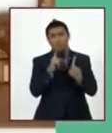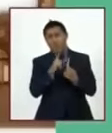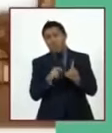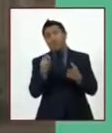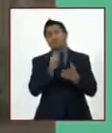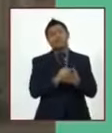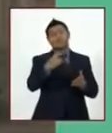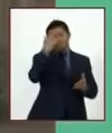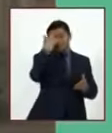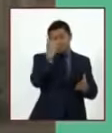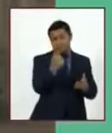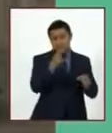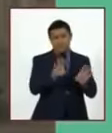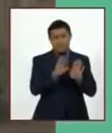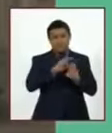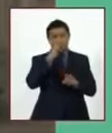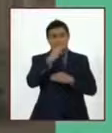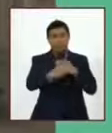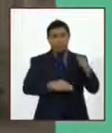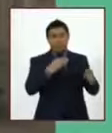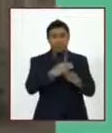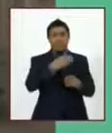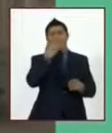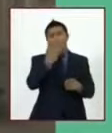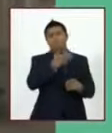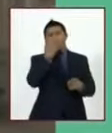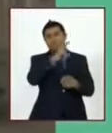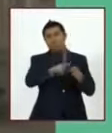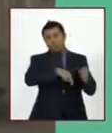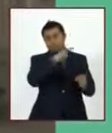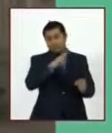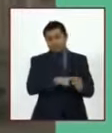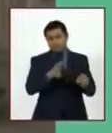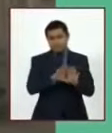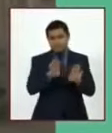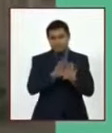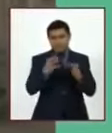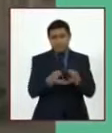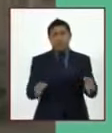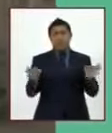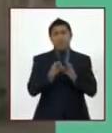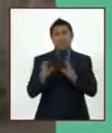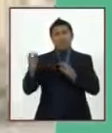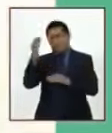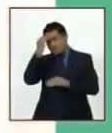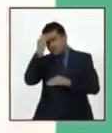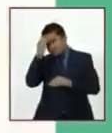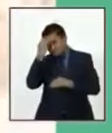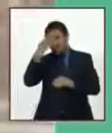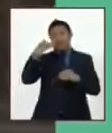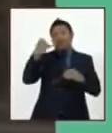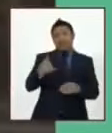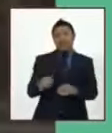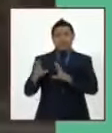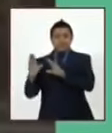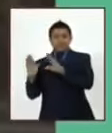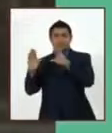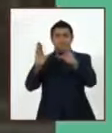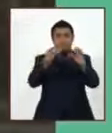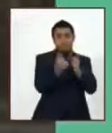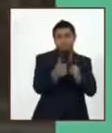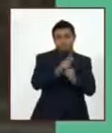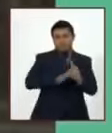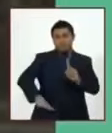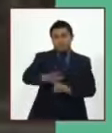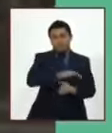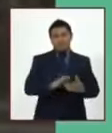el mundo clásico como la gran materia de conocimiento y de enseñanza para la sociedad. Para entender